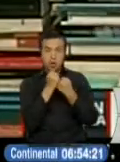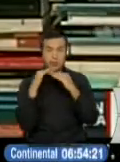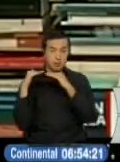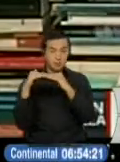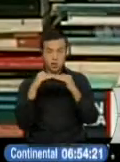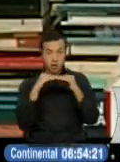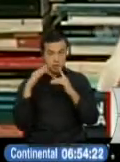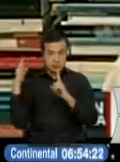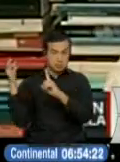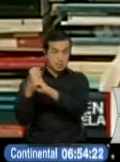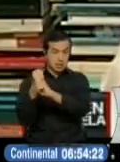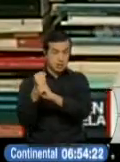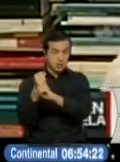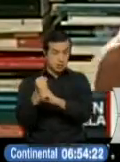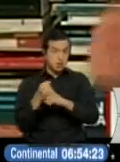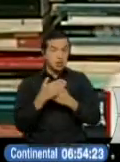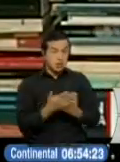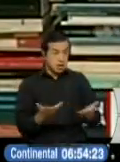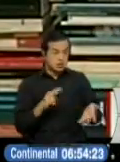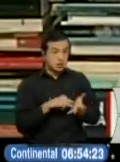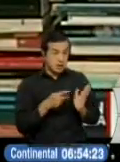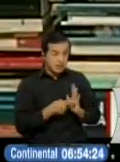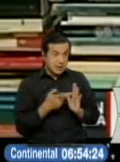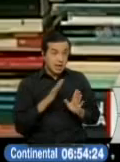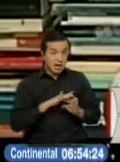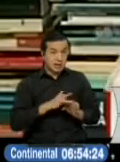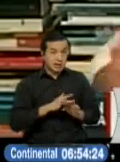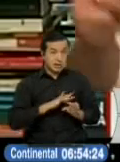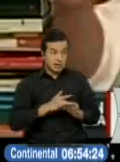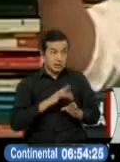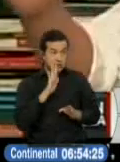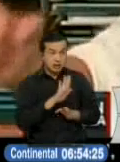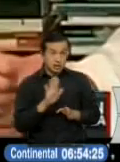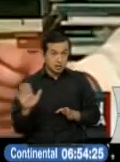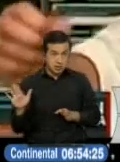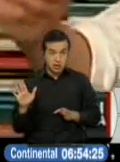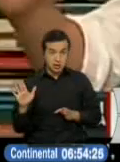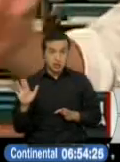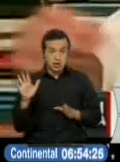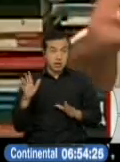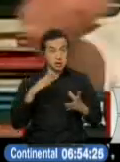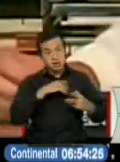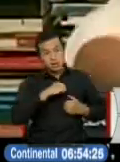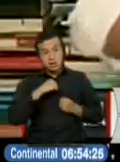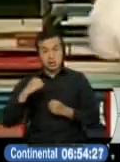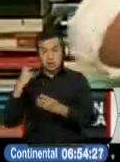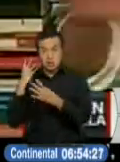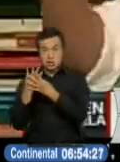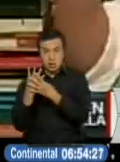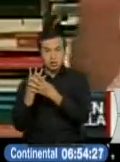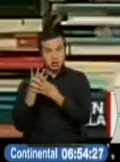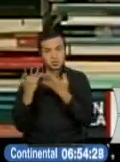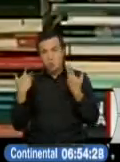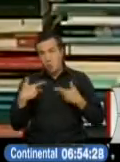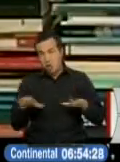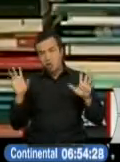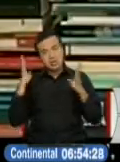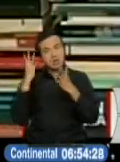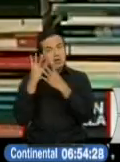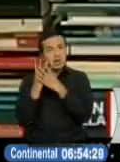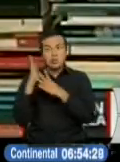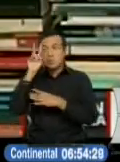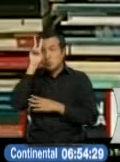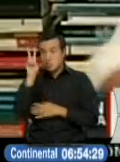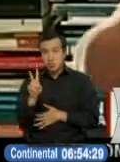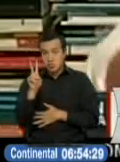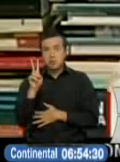democracia, si eso representa un riesgo para que me regresen a una celda en Ramo Verde o en cualquier otra prisión de